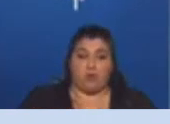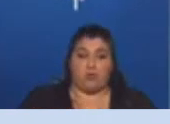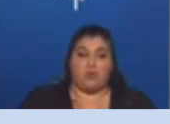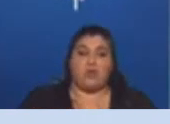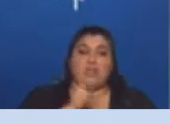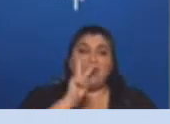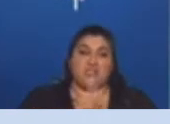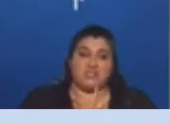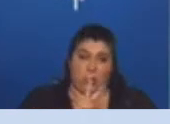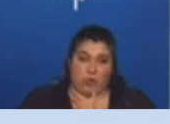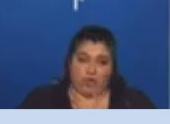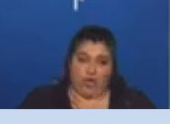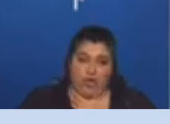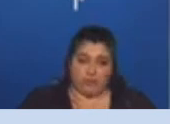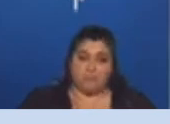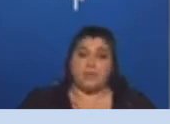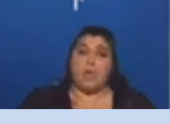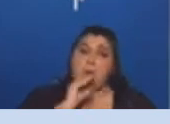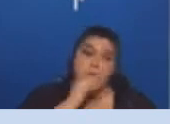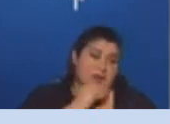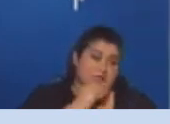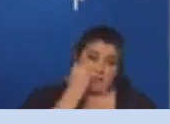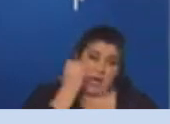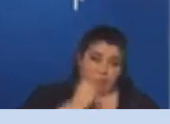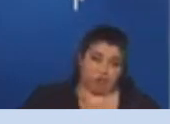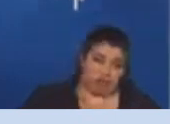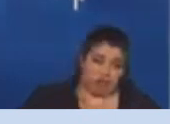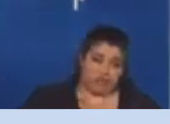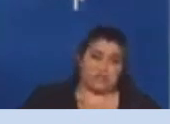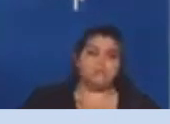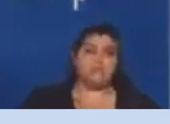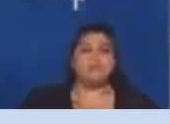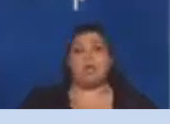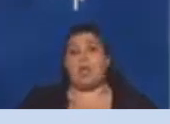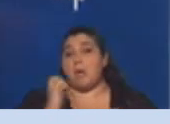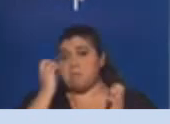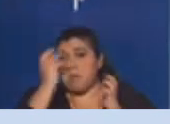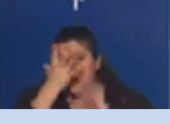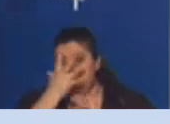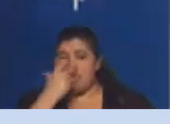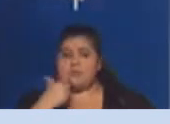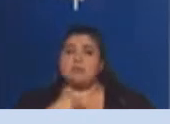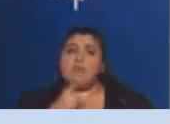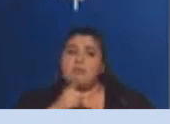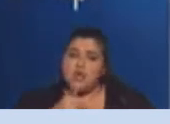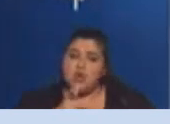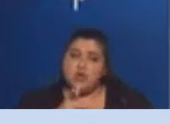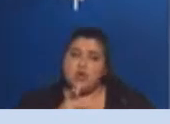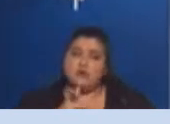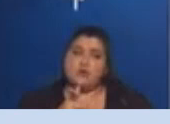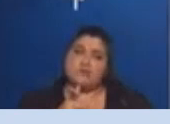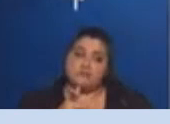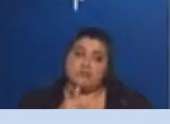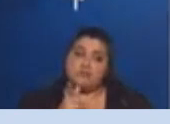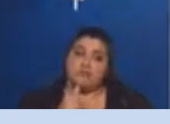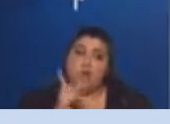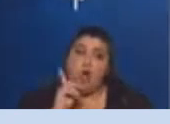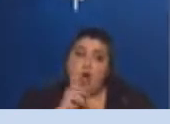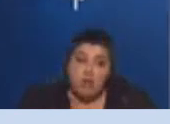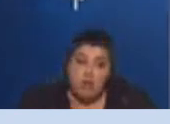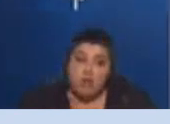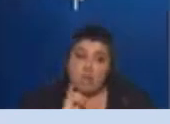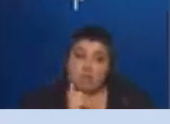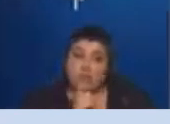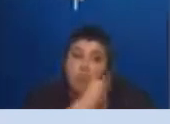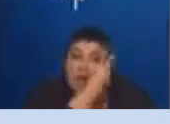seguridad masa no será de la partida y Miley redoblo La Apuesta en el mismo horario que la